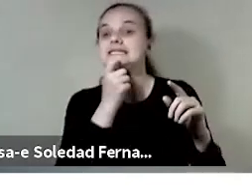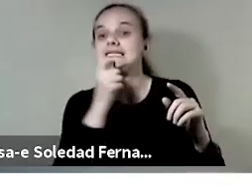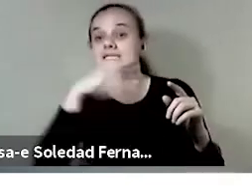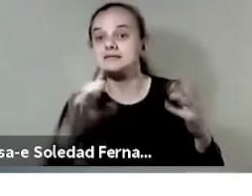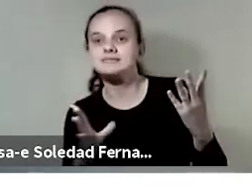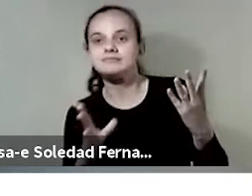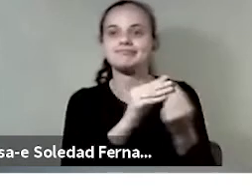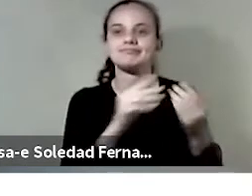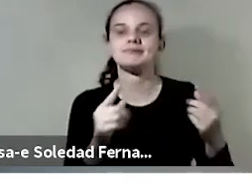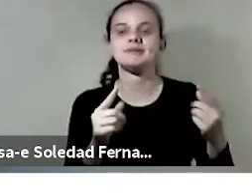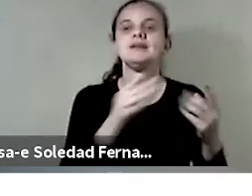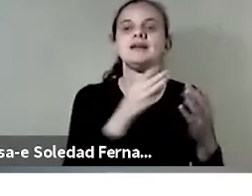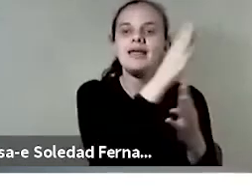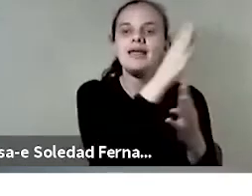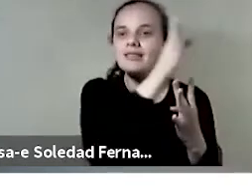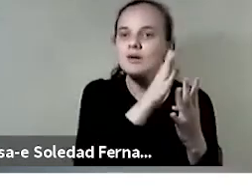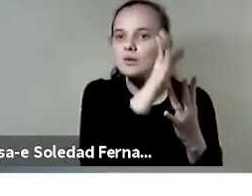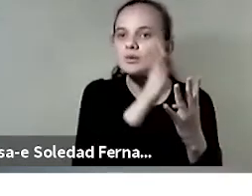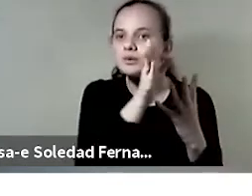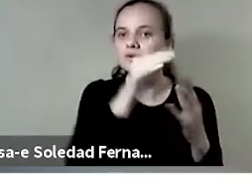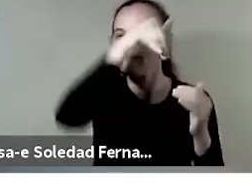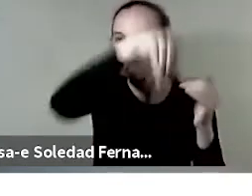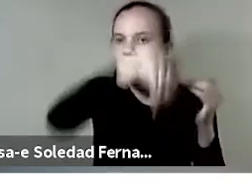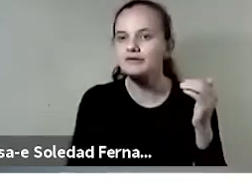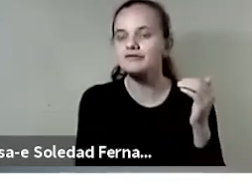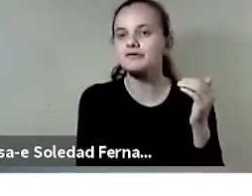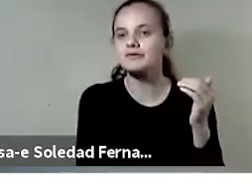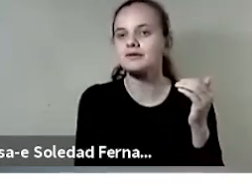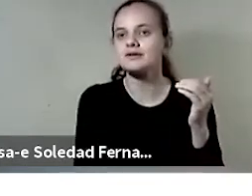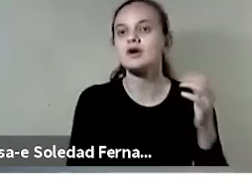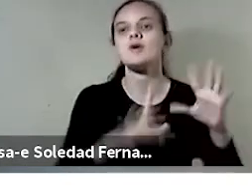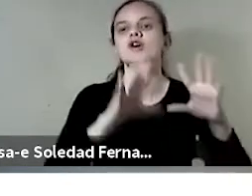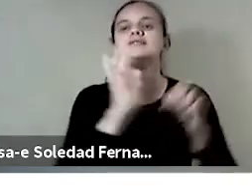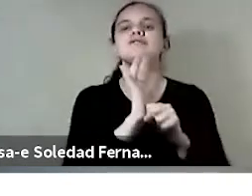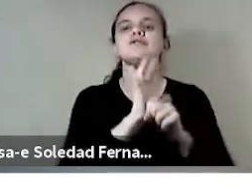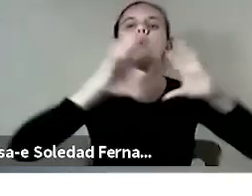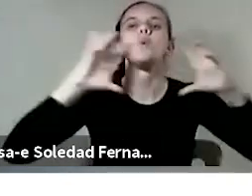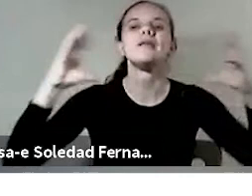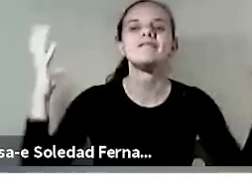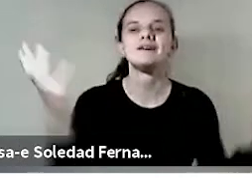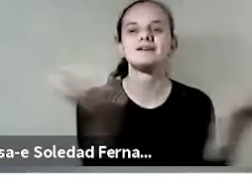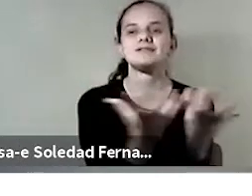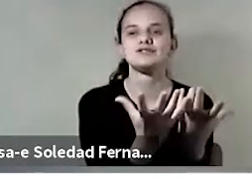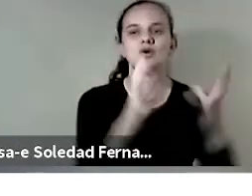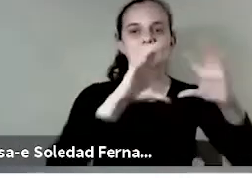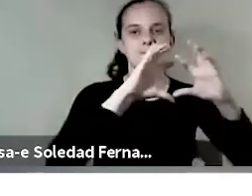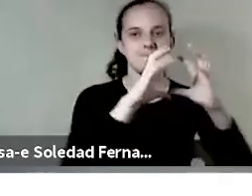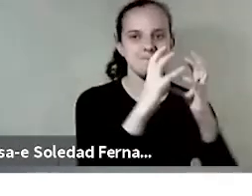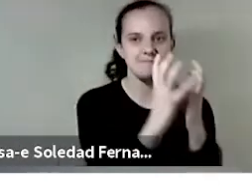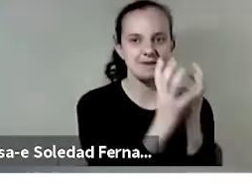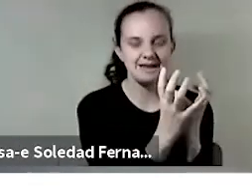visto, perceptible, operable, comprensible y robusto, tienen a la vez directrices que son como un poquito